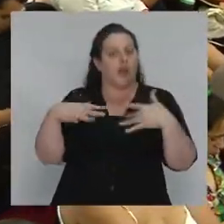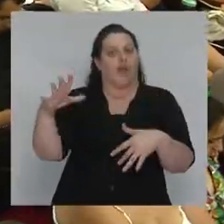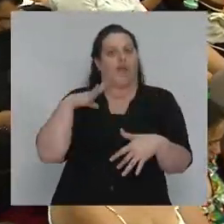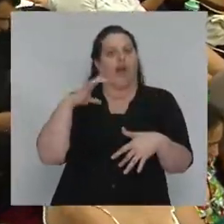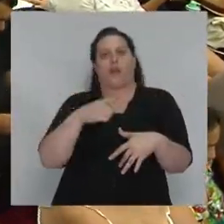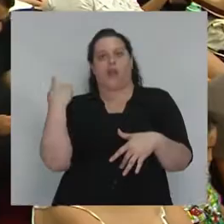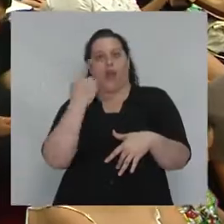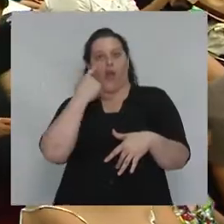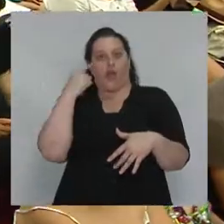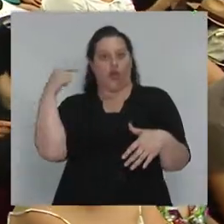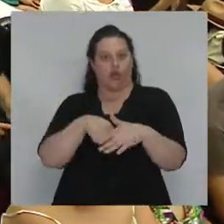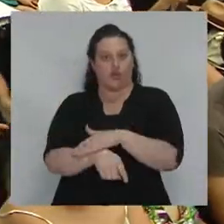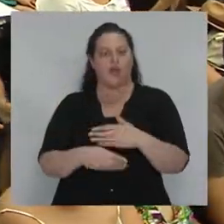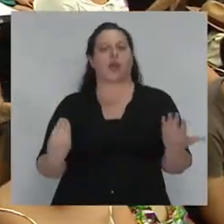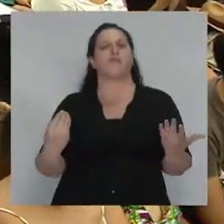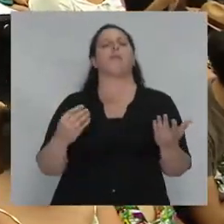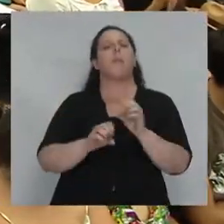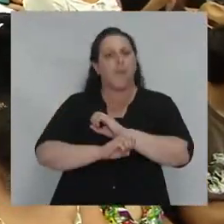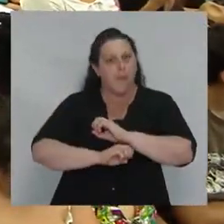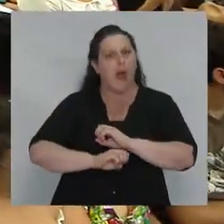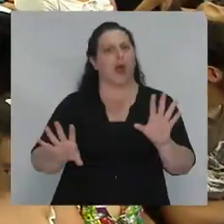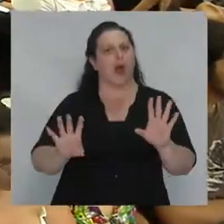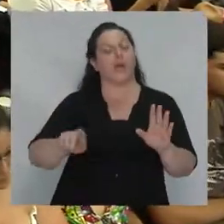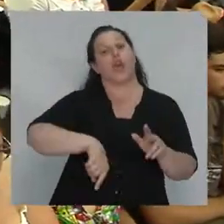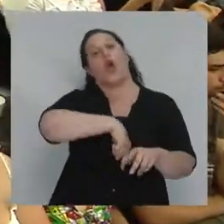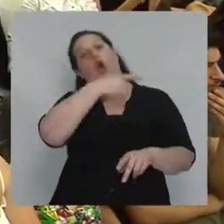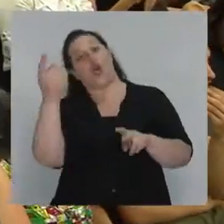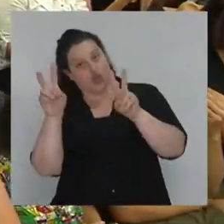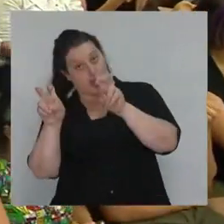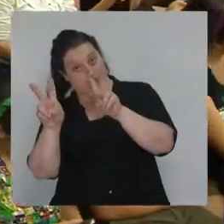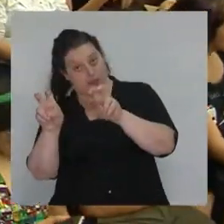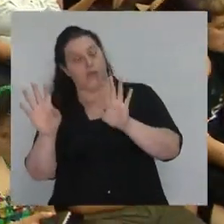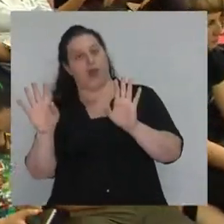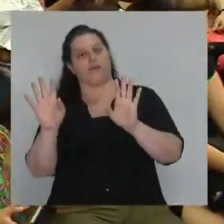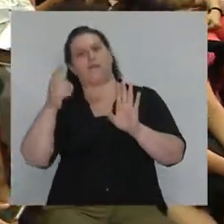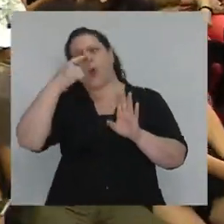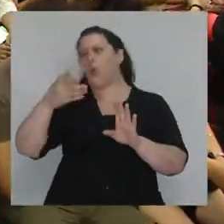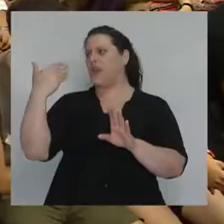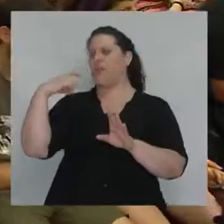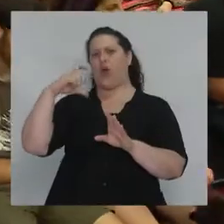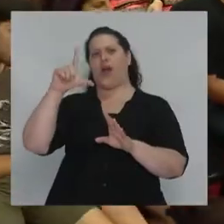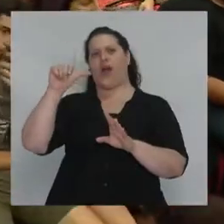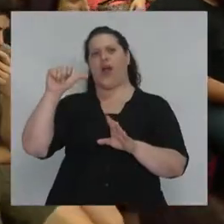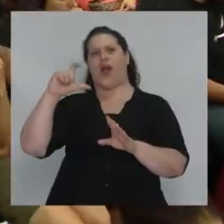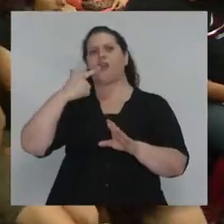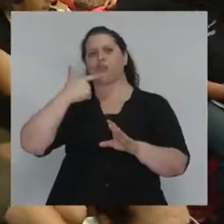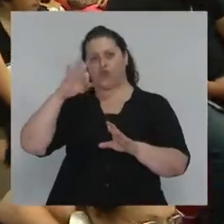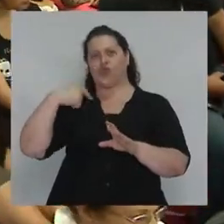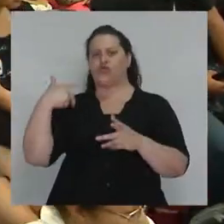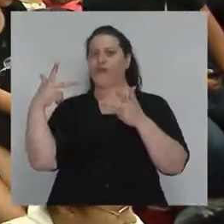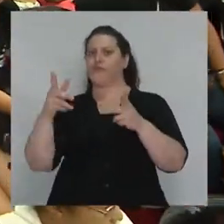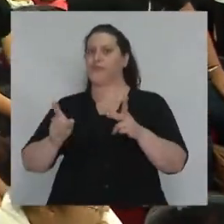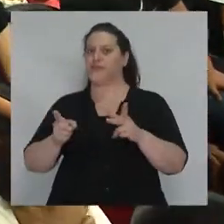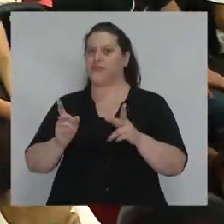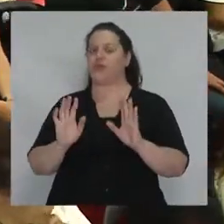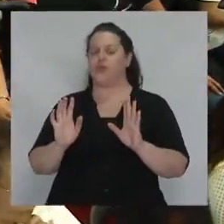falta. Pero más grave que eso, y voy a otro tema que planteé en Claxo la última vez, ¿qué es lo que